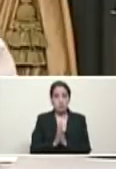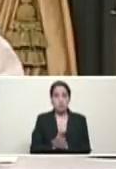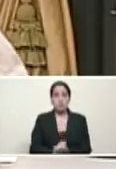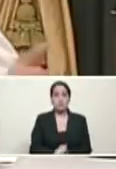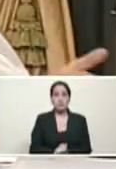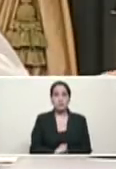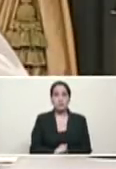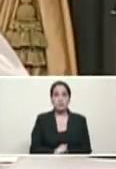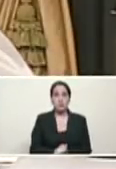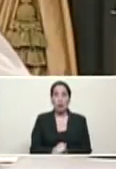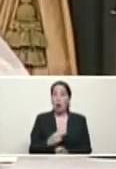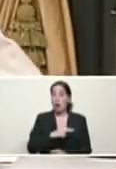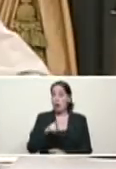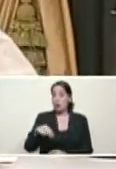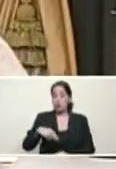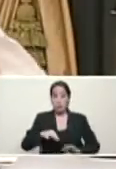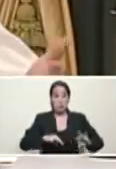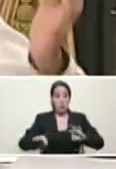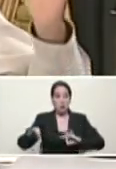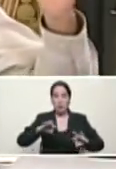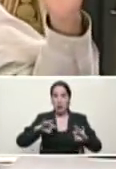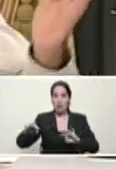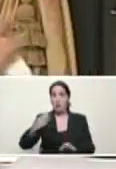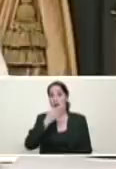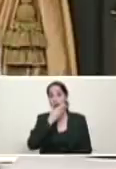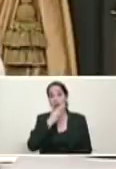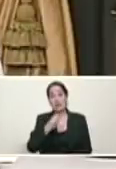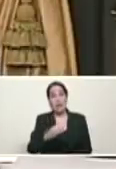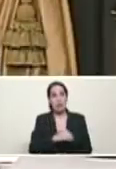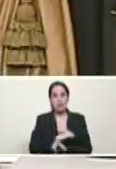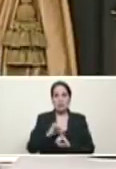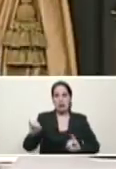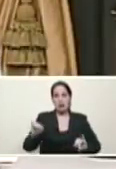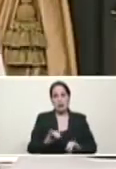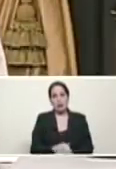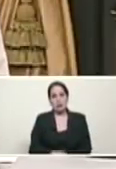Ya nos estamos preparando para recibir las Navidades desde ya.